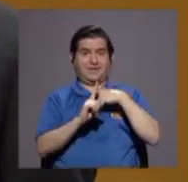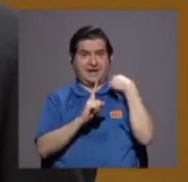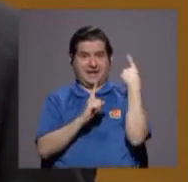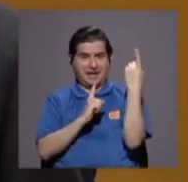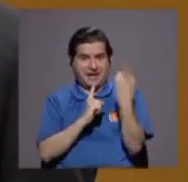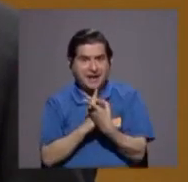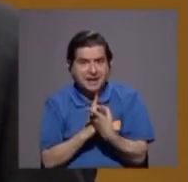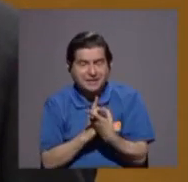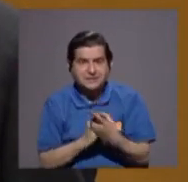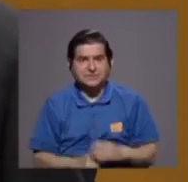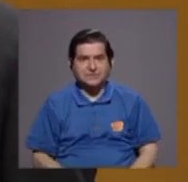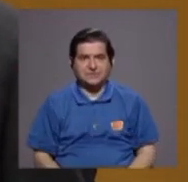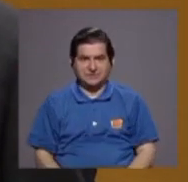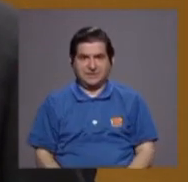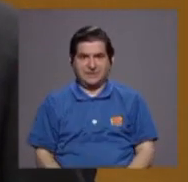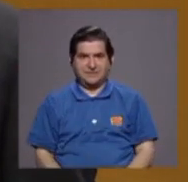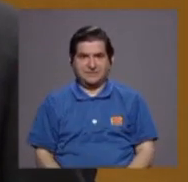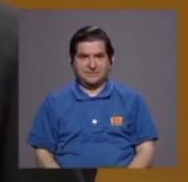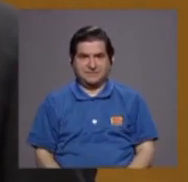sociedad